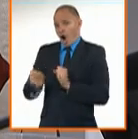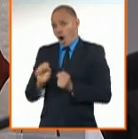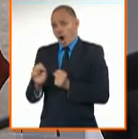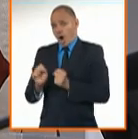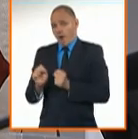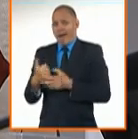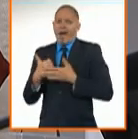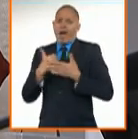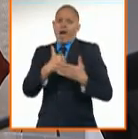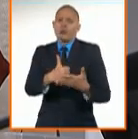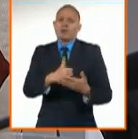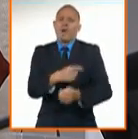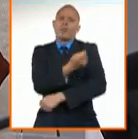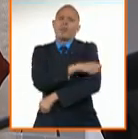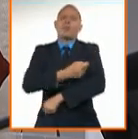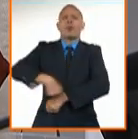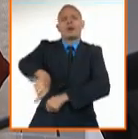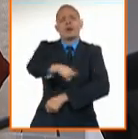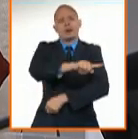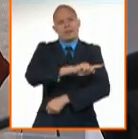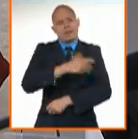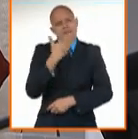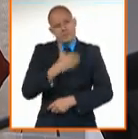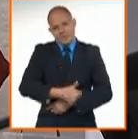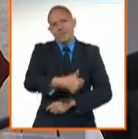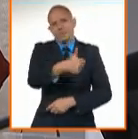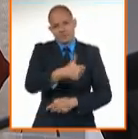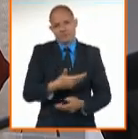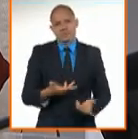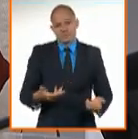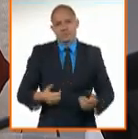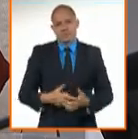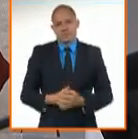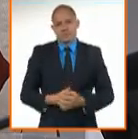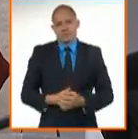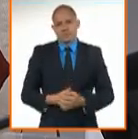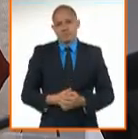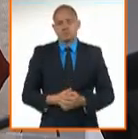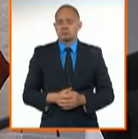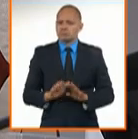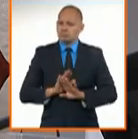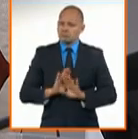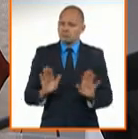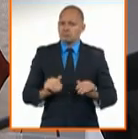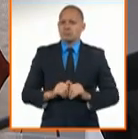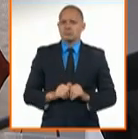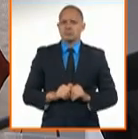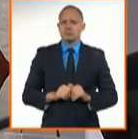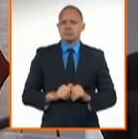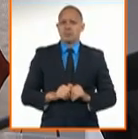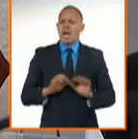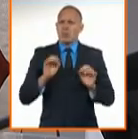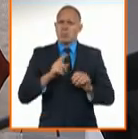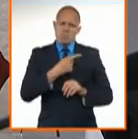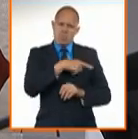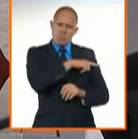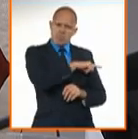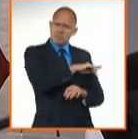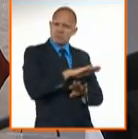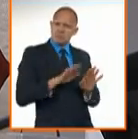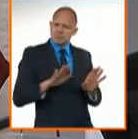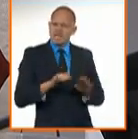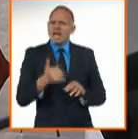el crecimiento de la demanda que tiene el sector residencial las afectaciones en los últimos días han sido durante las